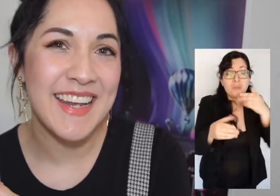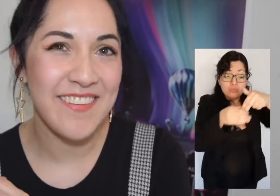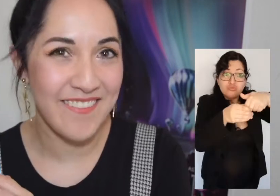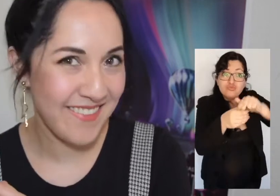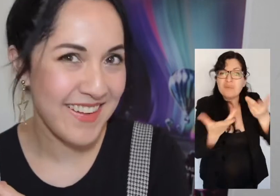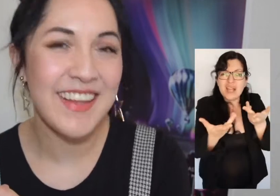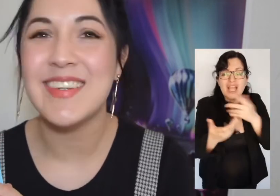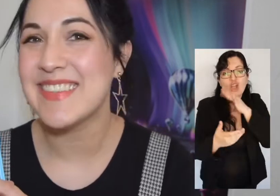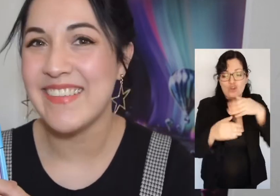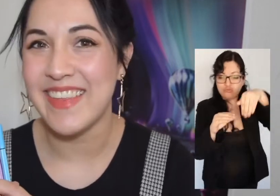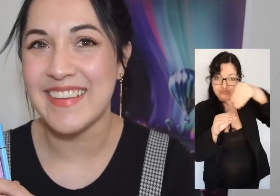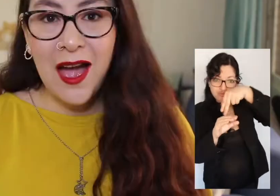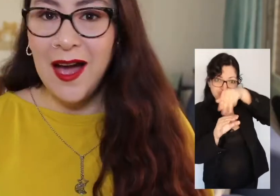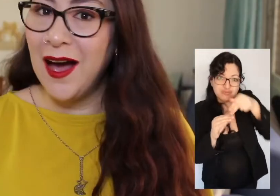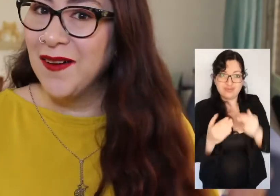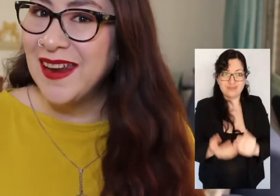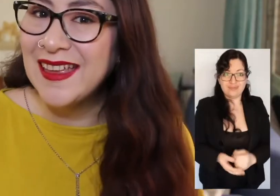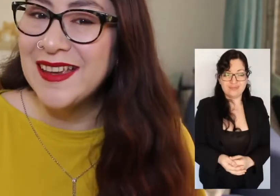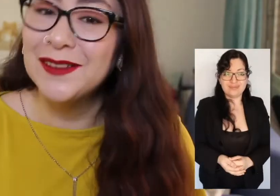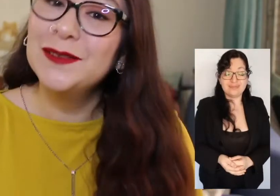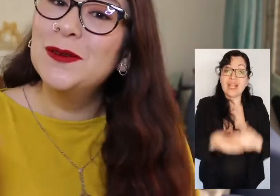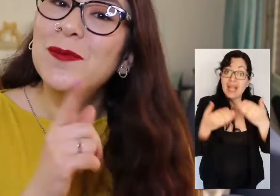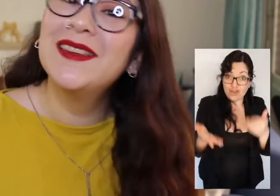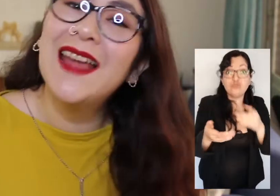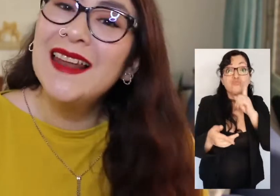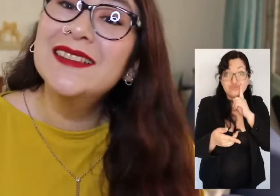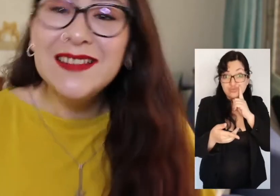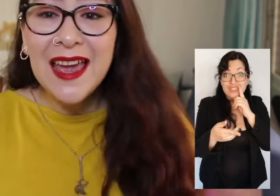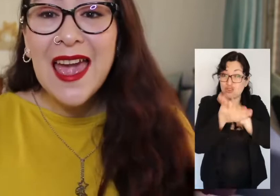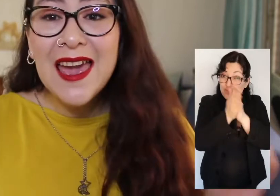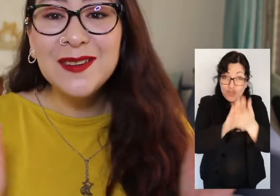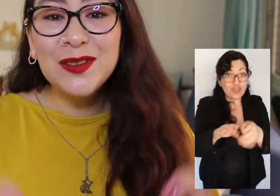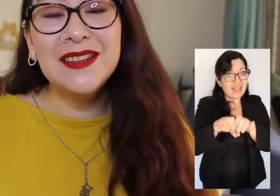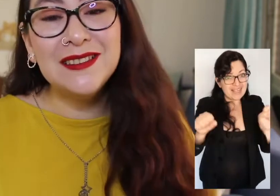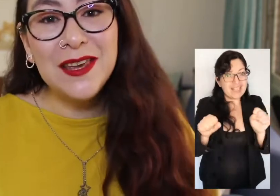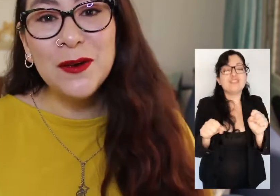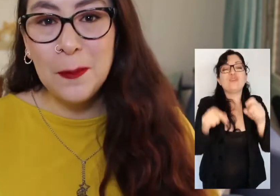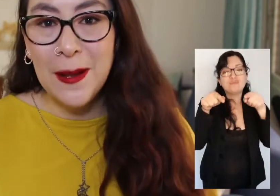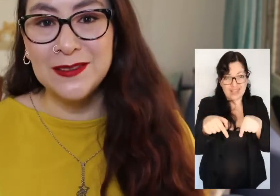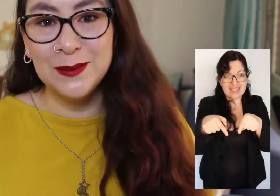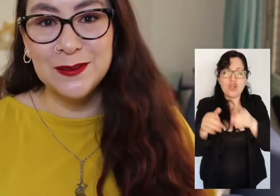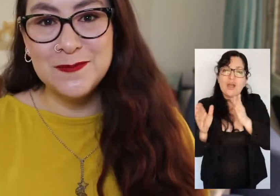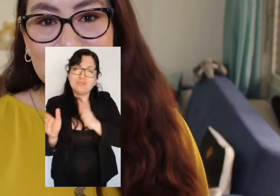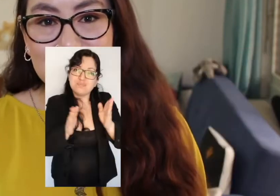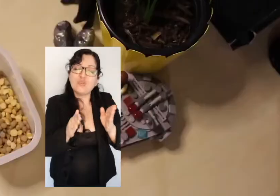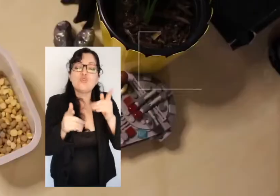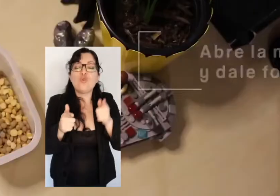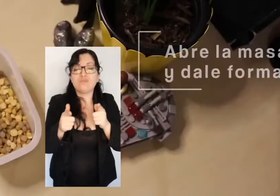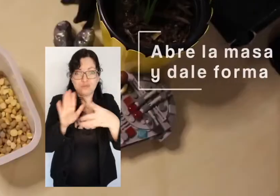agregarle color a tu asteroide. Ahora que tienes tus materiales, sigue estos sencillos pasos.